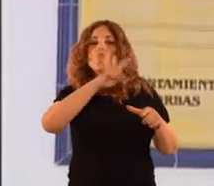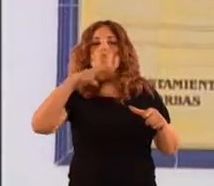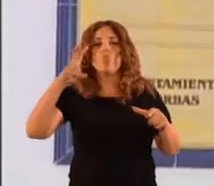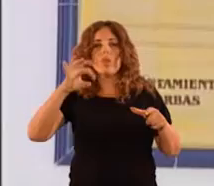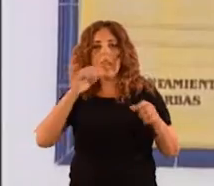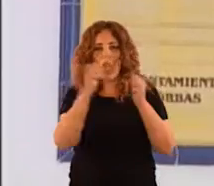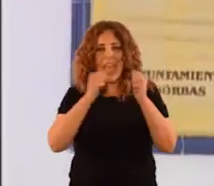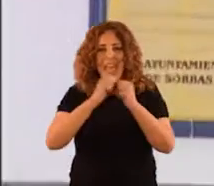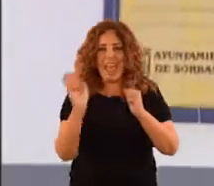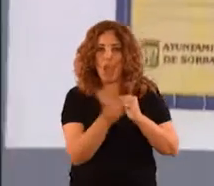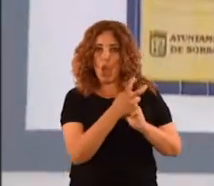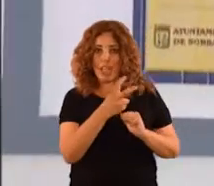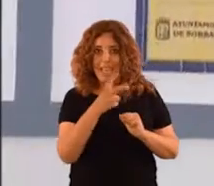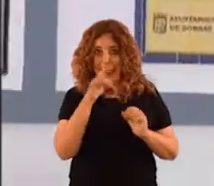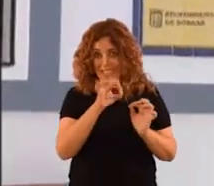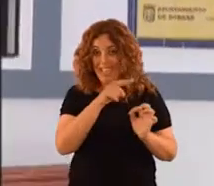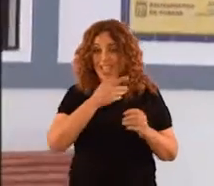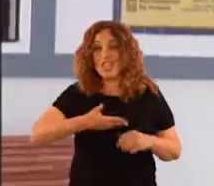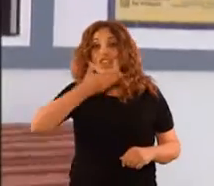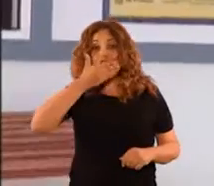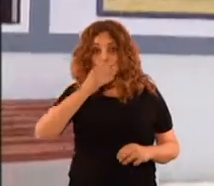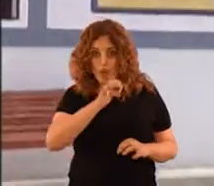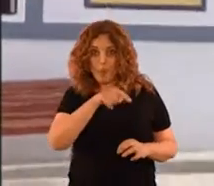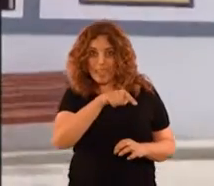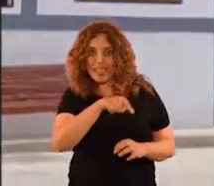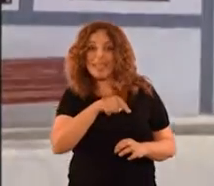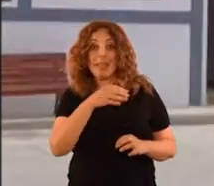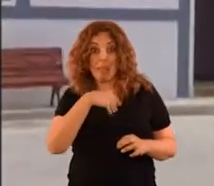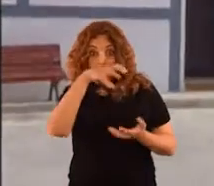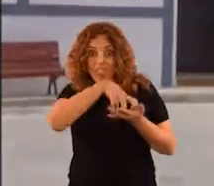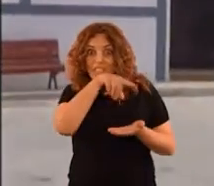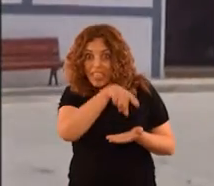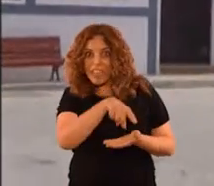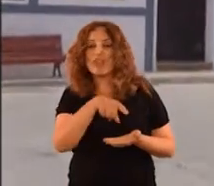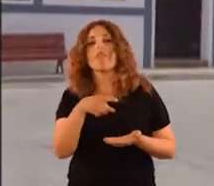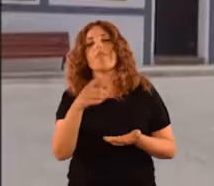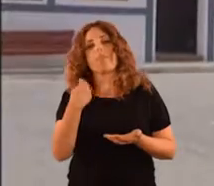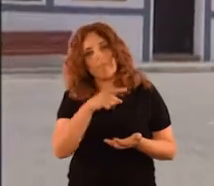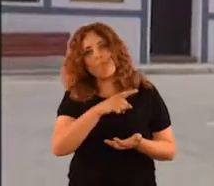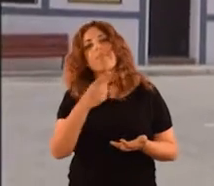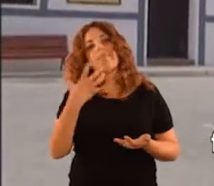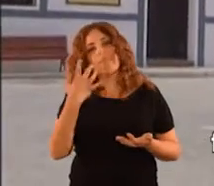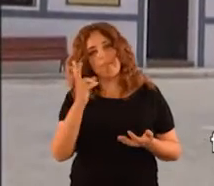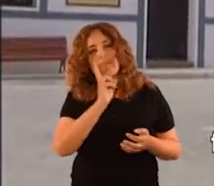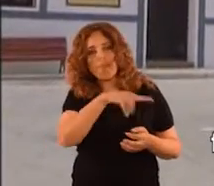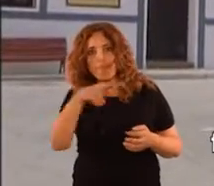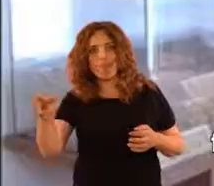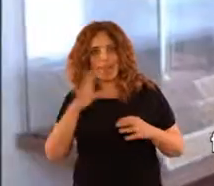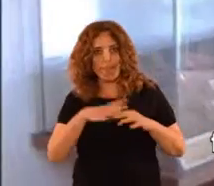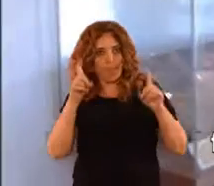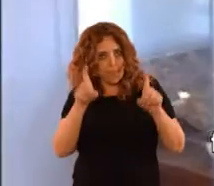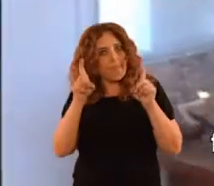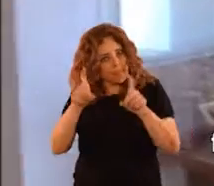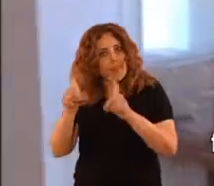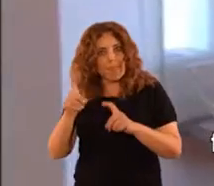El Aula Museo de Geología de la Cuenca de Sorbas, ubicado en la barriada de Cariatiz, y este mismo centro forman parte